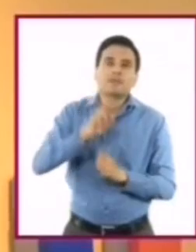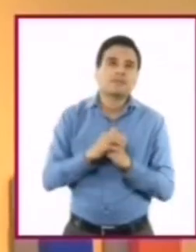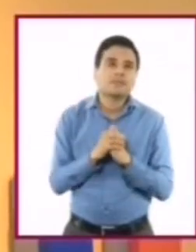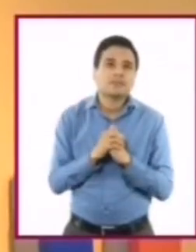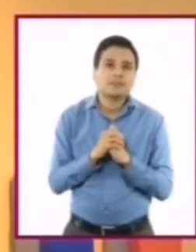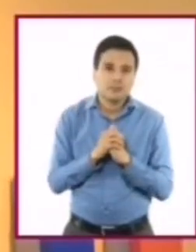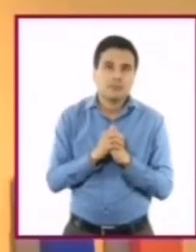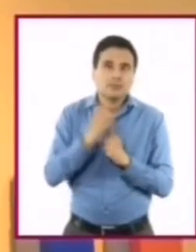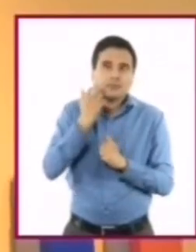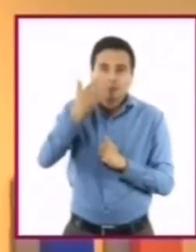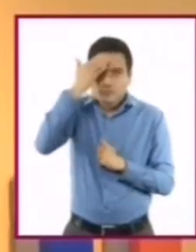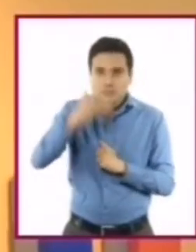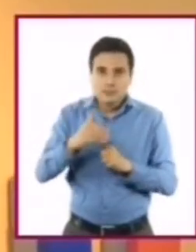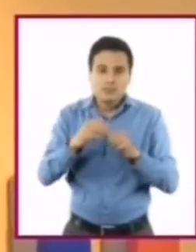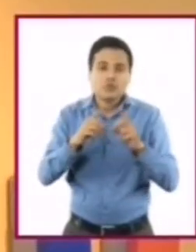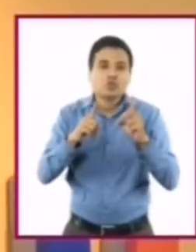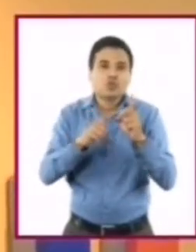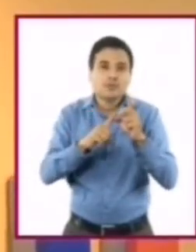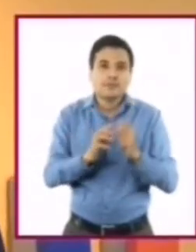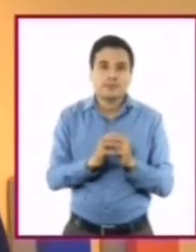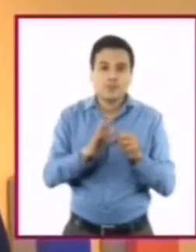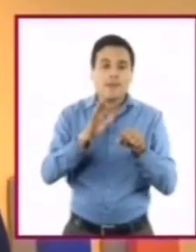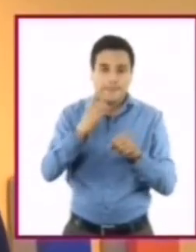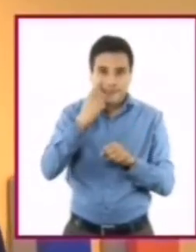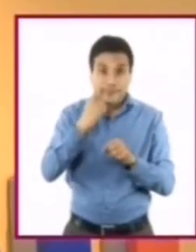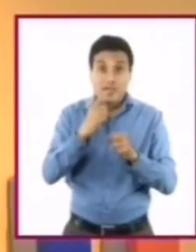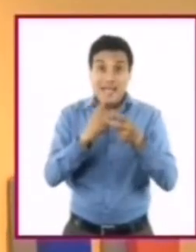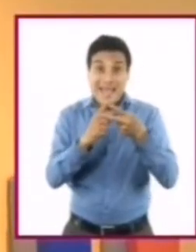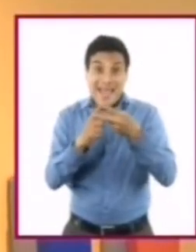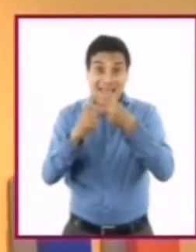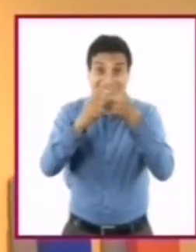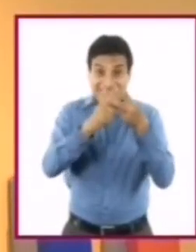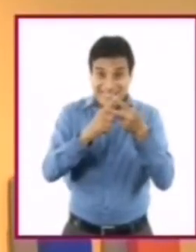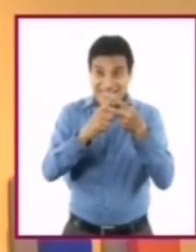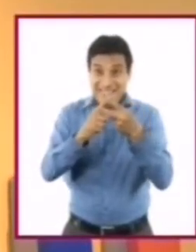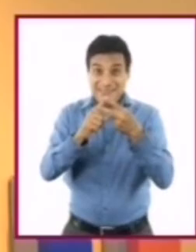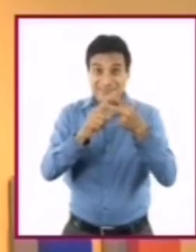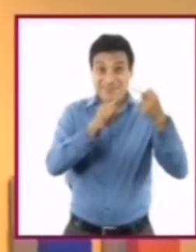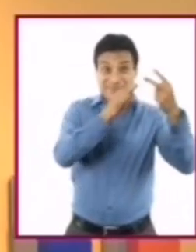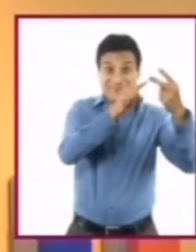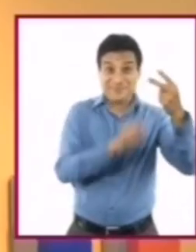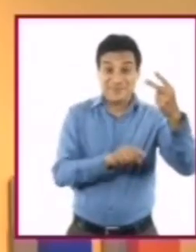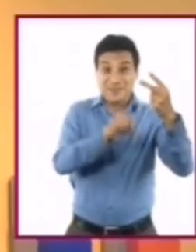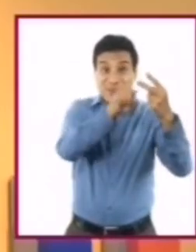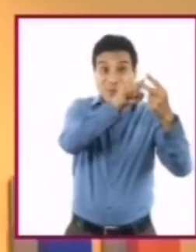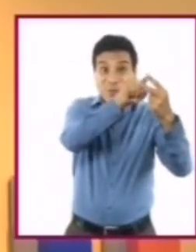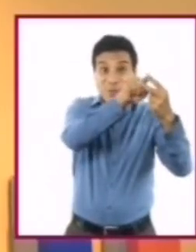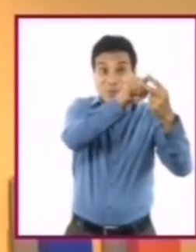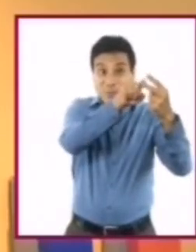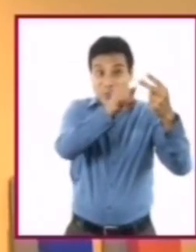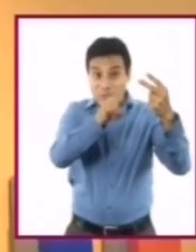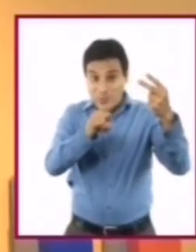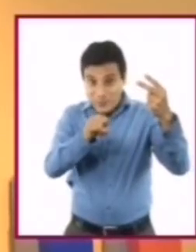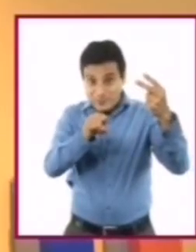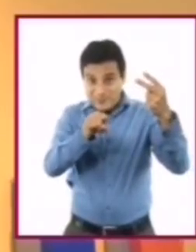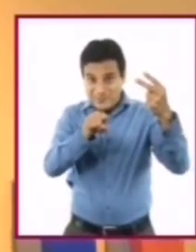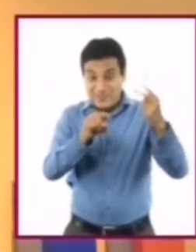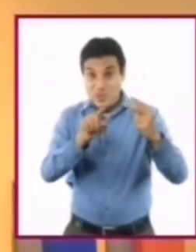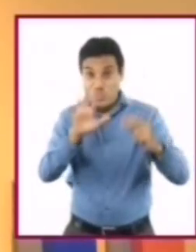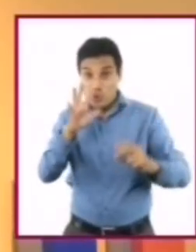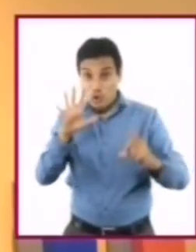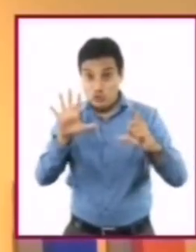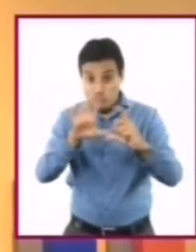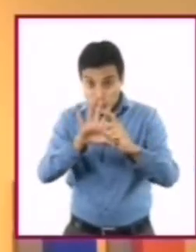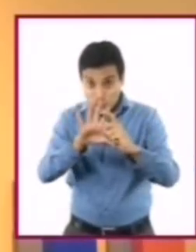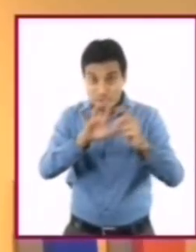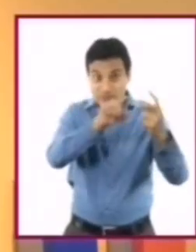cualquiera, ya que la curvatura de la luz haría que aparentemente las estrellas estuvieran en cierta posición, cuando